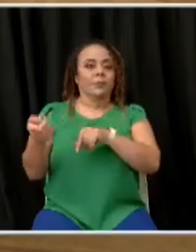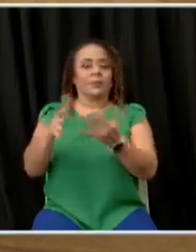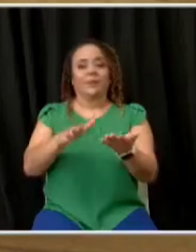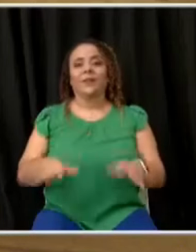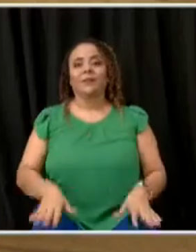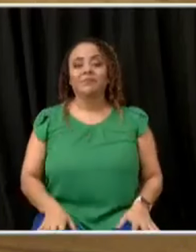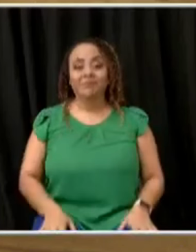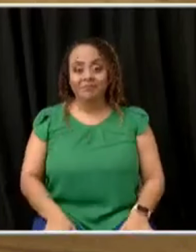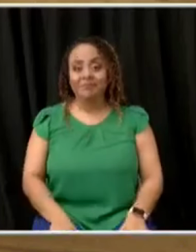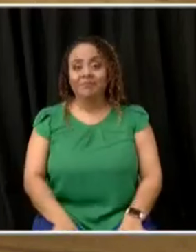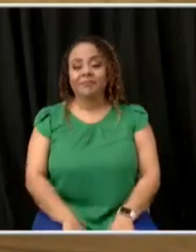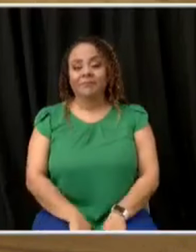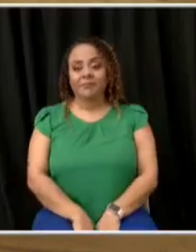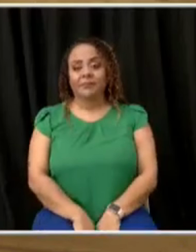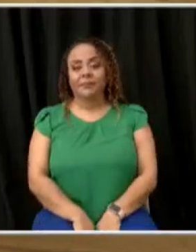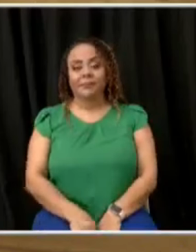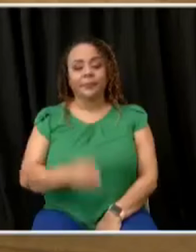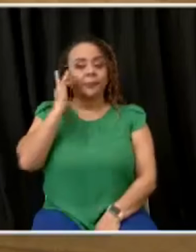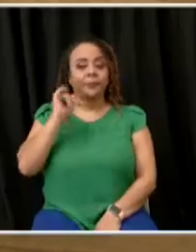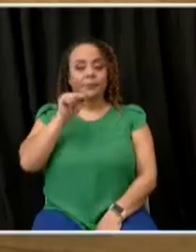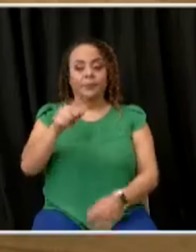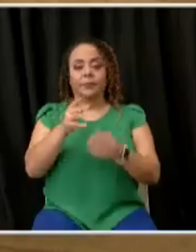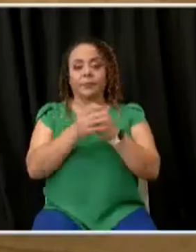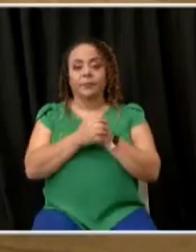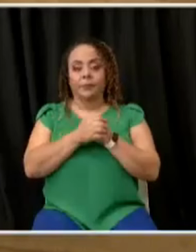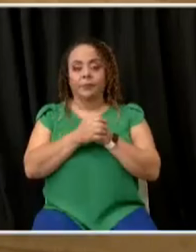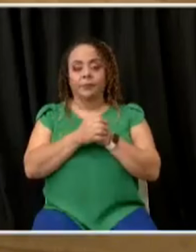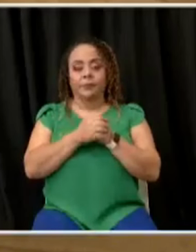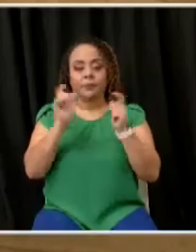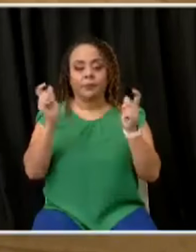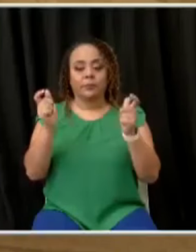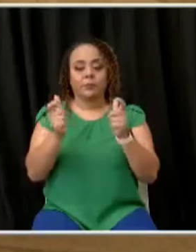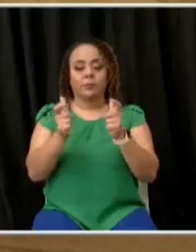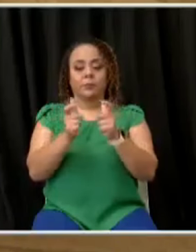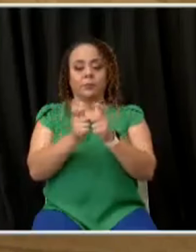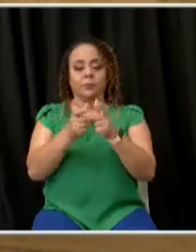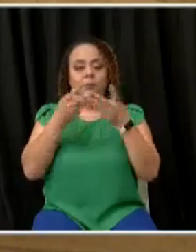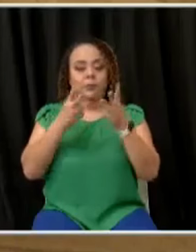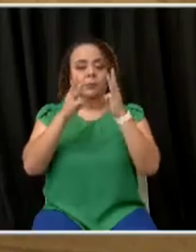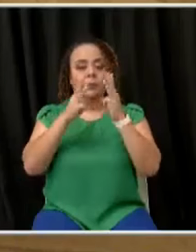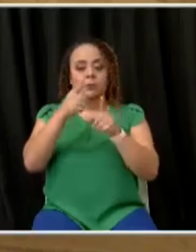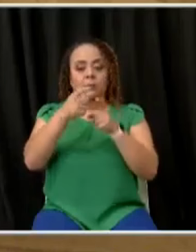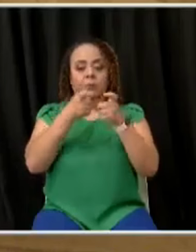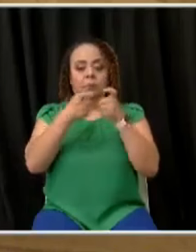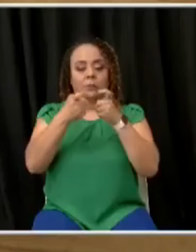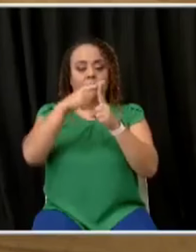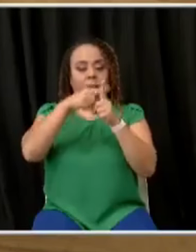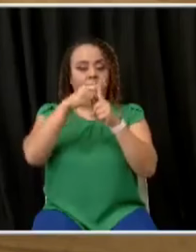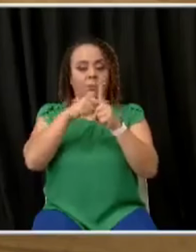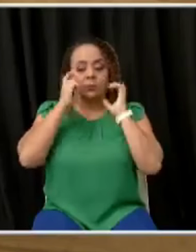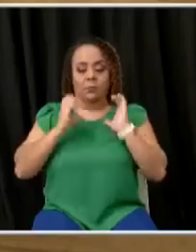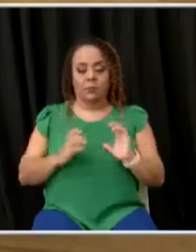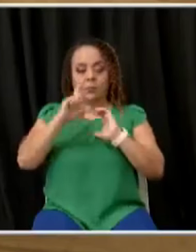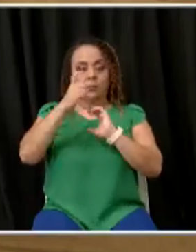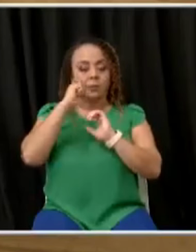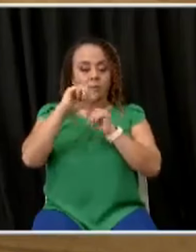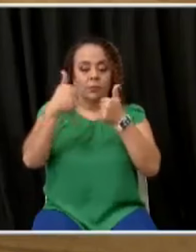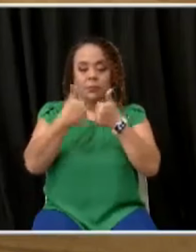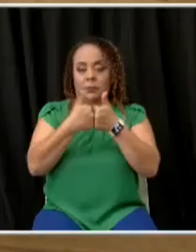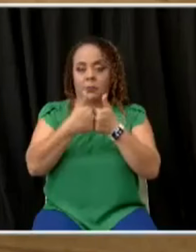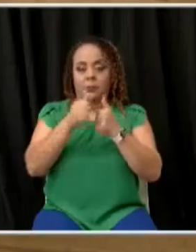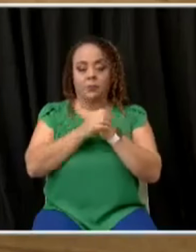La muerte. ¿Verdad? Porque usted ha perdido esos mecanismos termorreguladores que el cuerpo necesita para hacerle